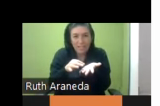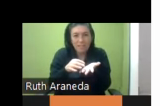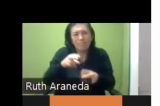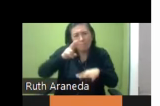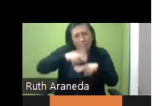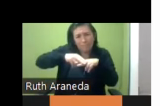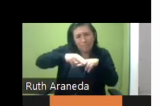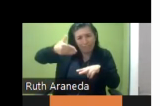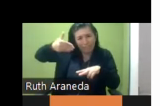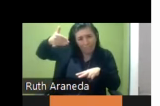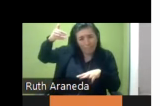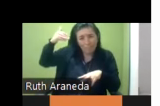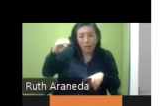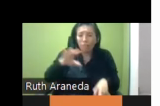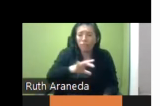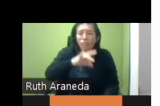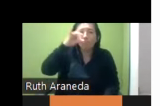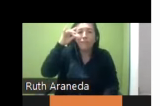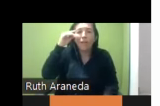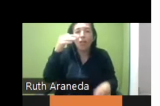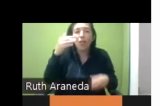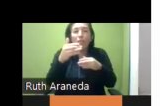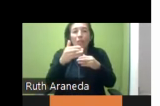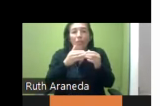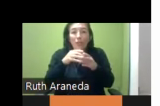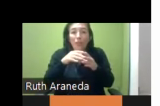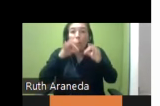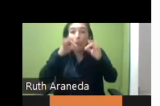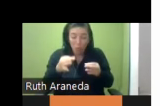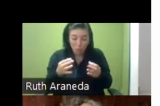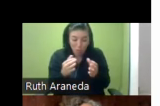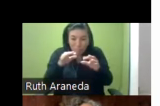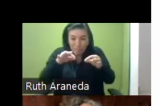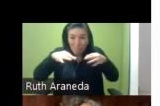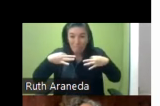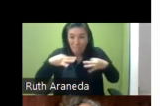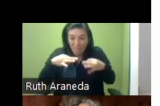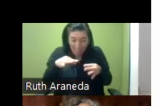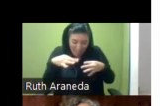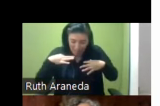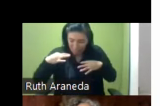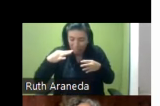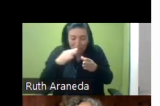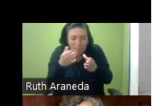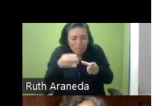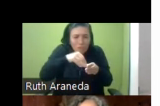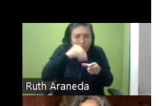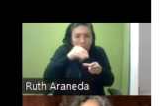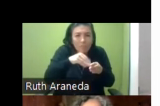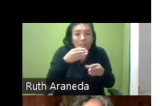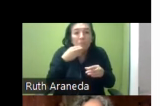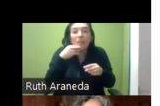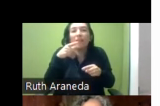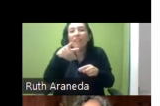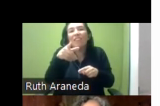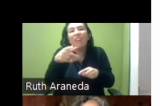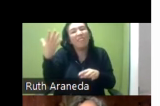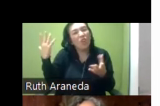arqueológicas que fueron encontradas en este fragmento textil. Ahí tienen el dibujo de la vaina